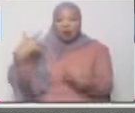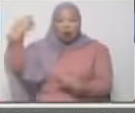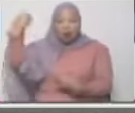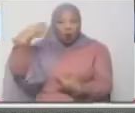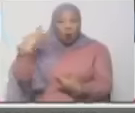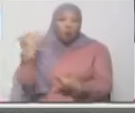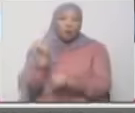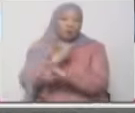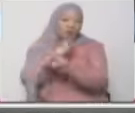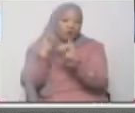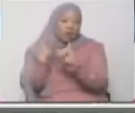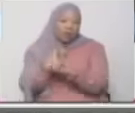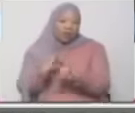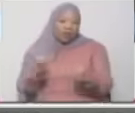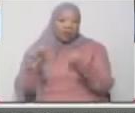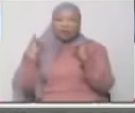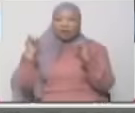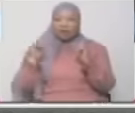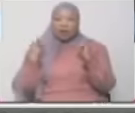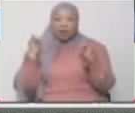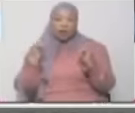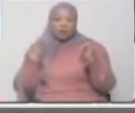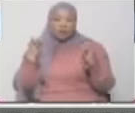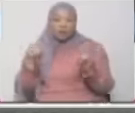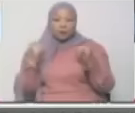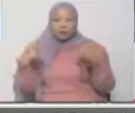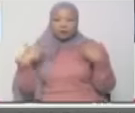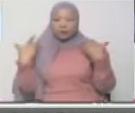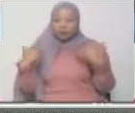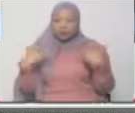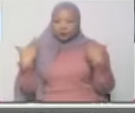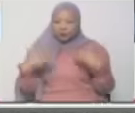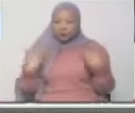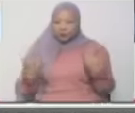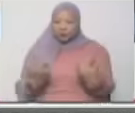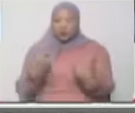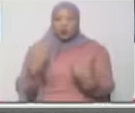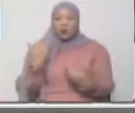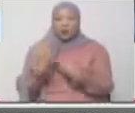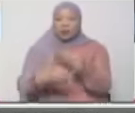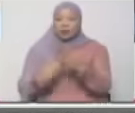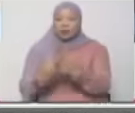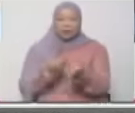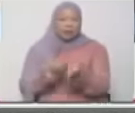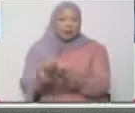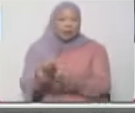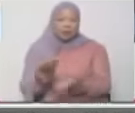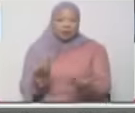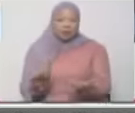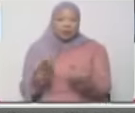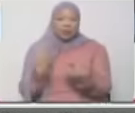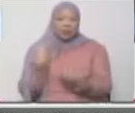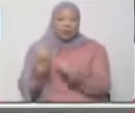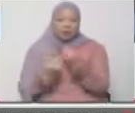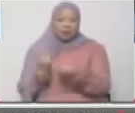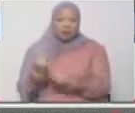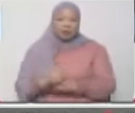felicidades, de rumbas, alegría. Así somos, así fuimos. Y así debemos